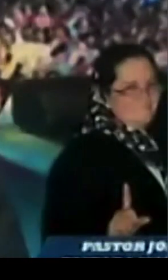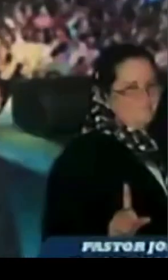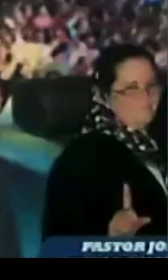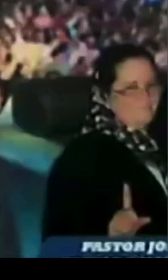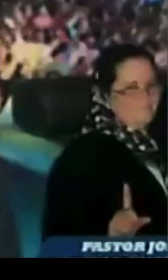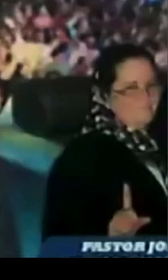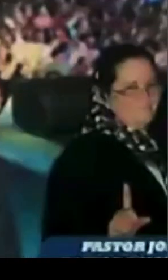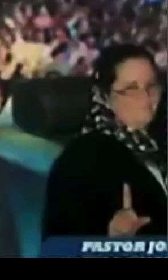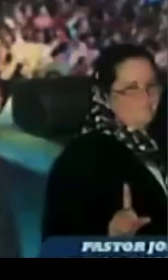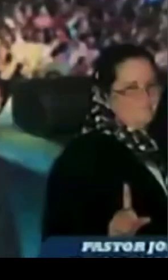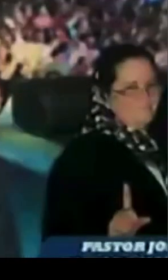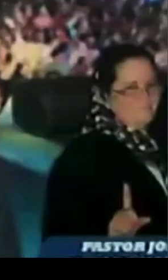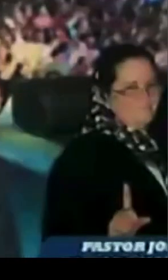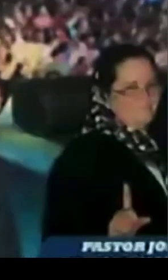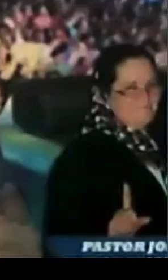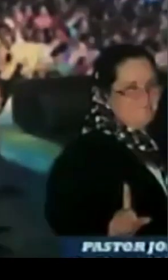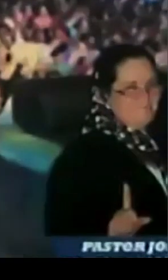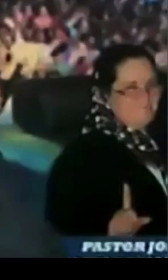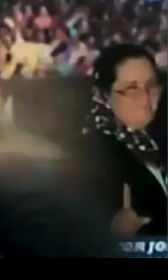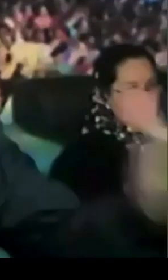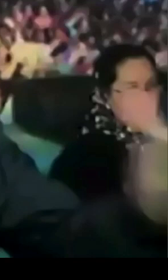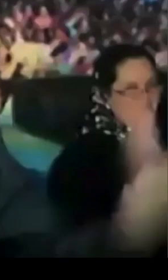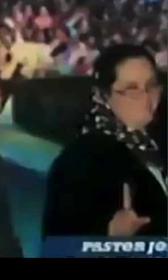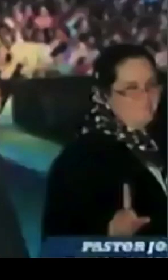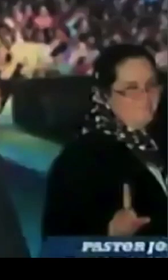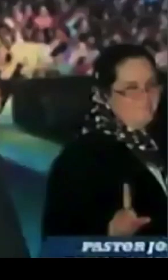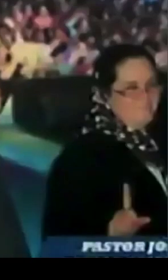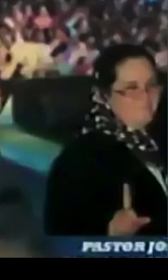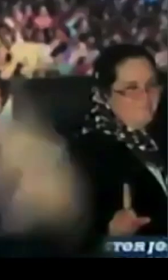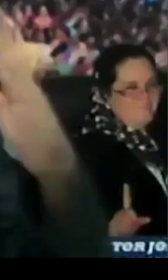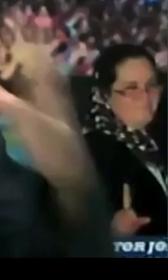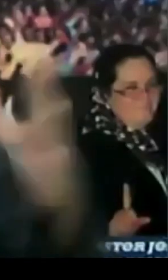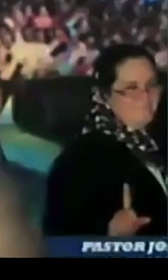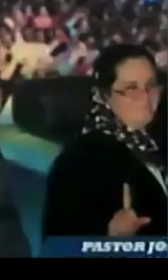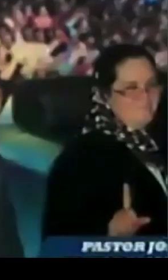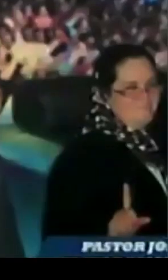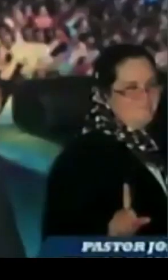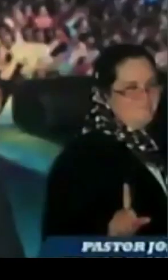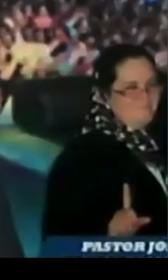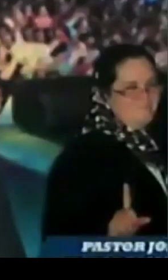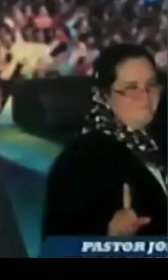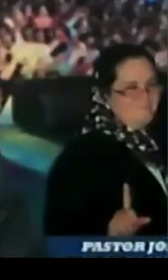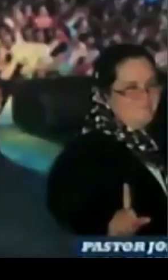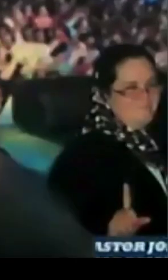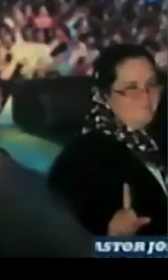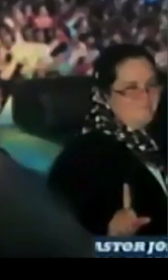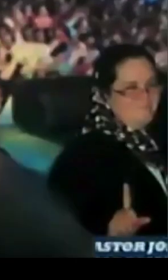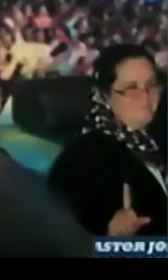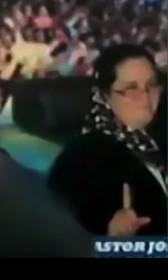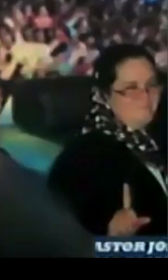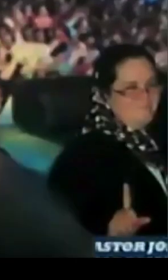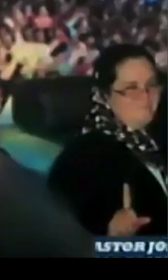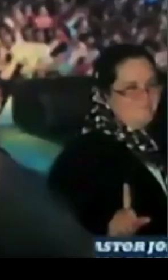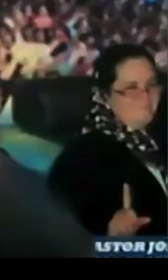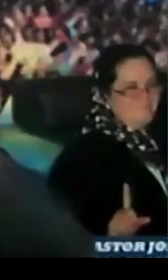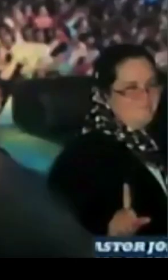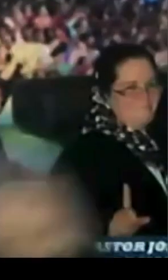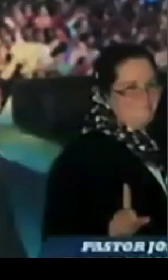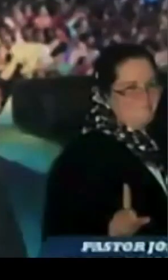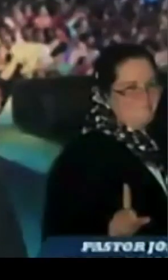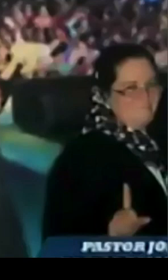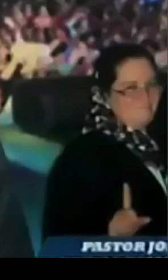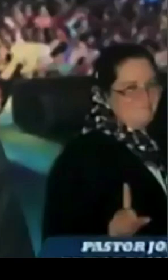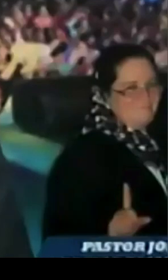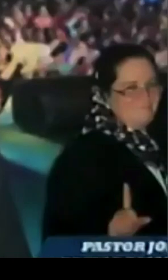8 versículo cuatro que los que fueron esparcidos Iban por todas partes anunciando el evangelio cuando el tiempo que fue la